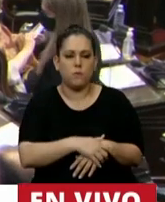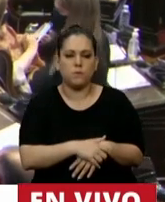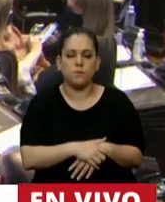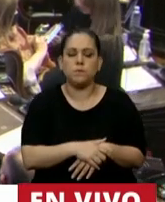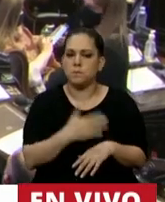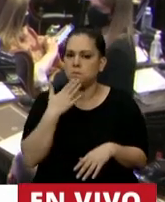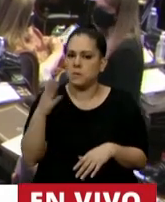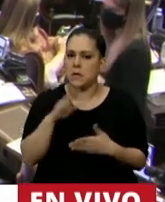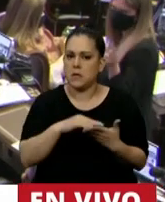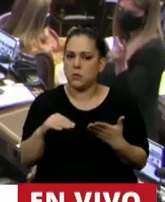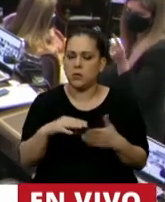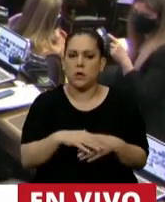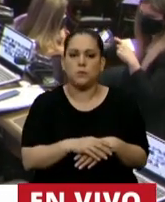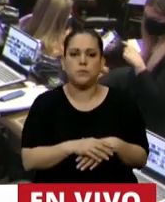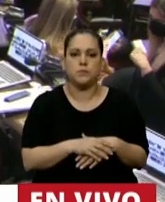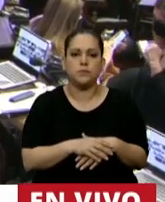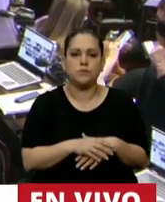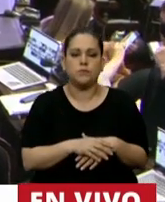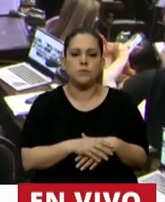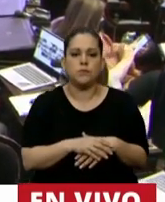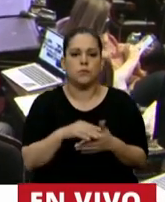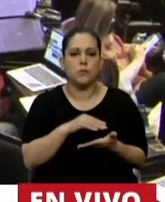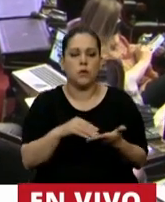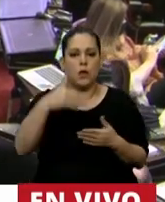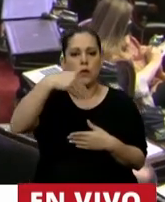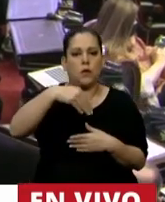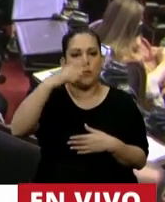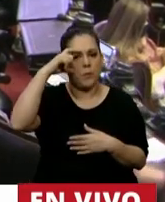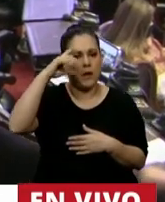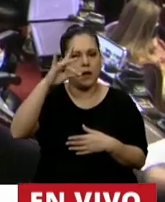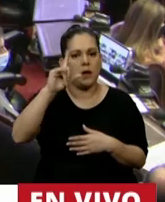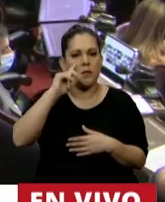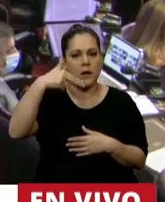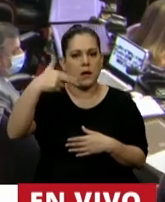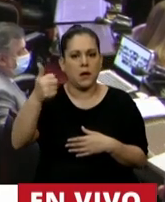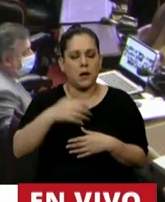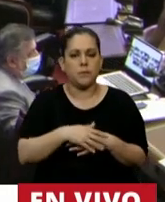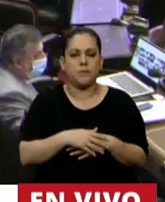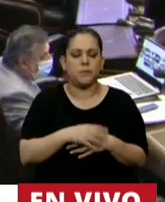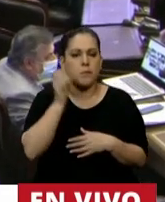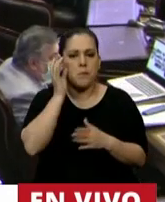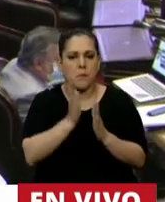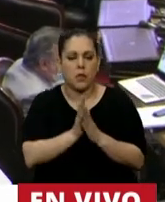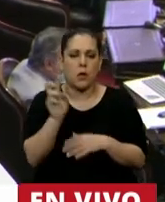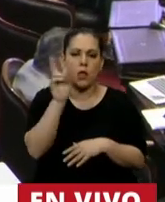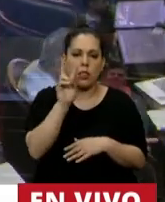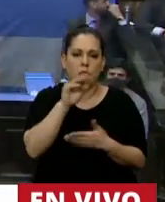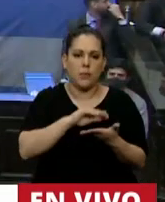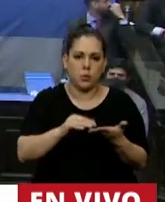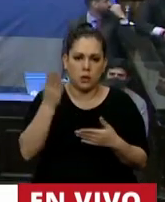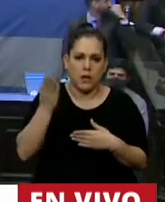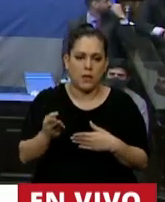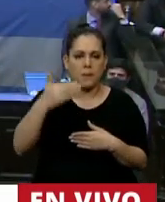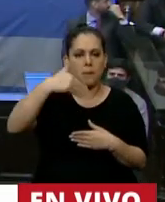gracias a diputado diputado medina diputada medina gladys